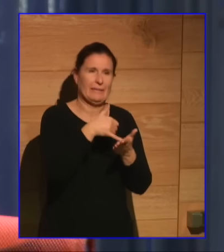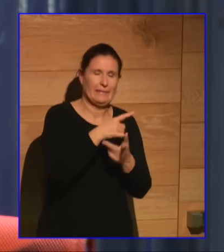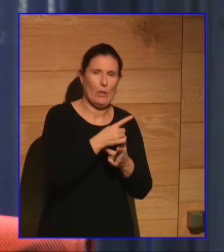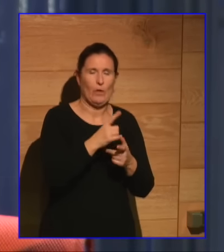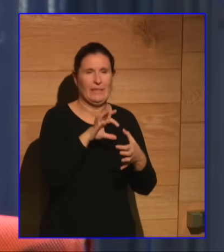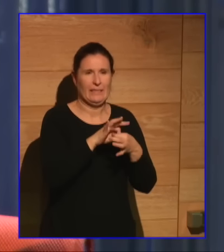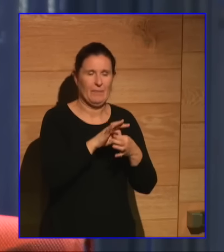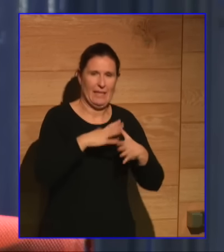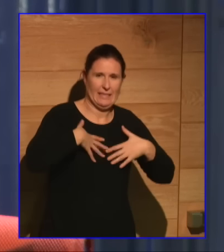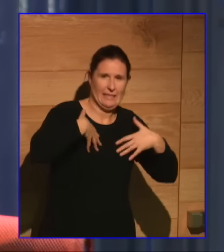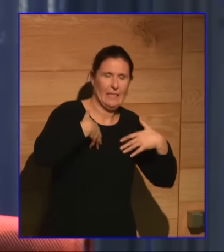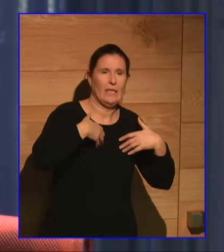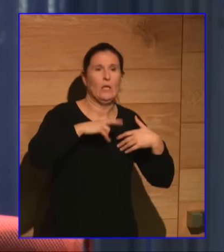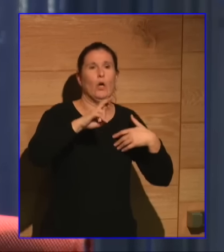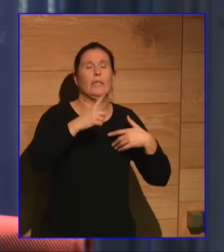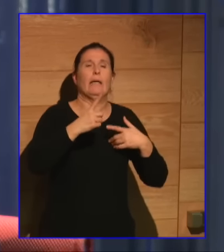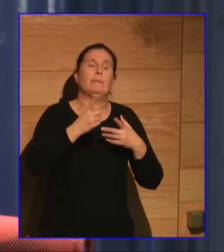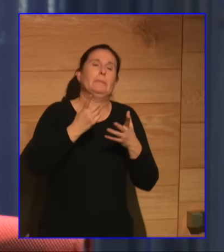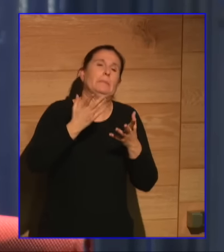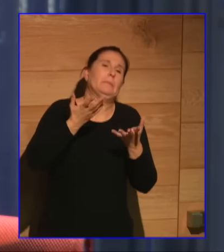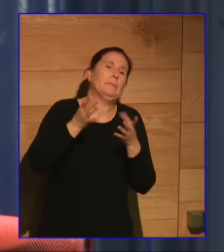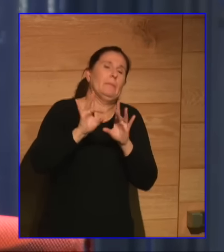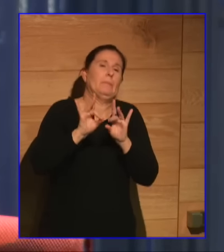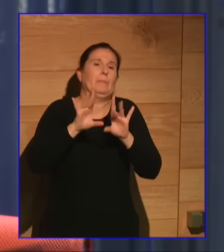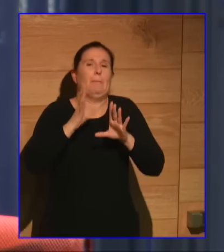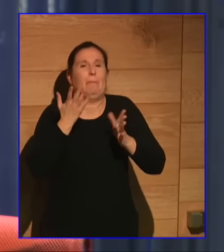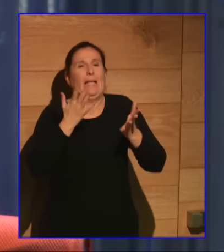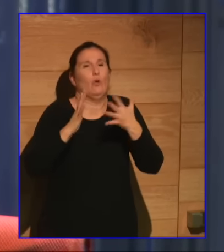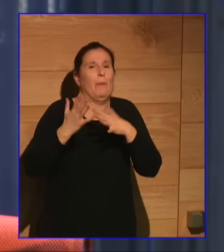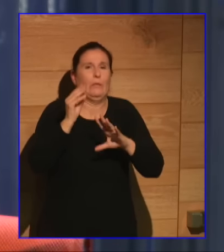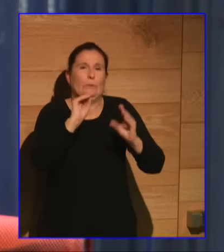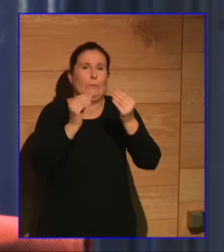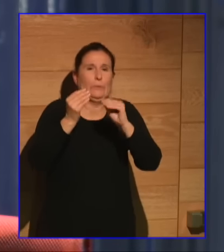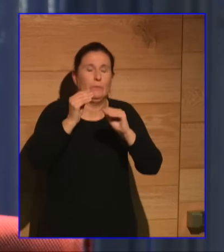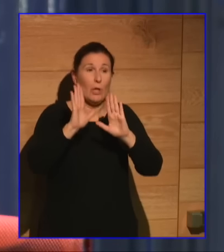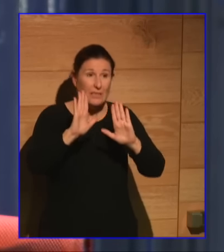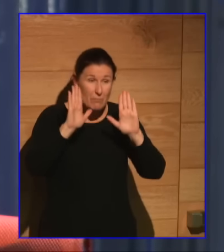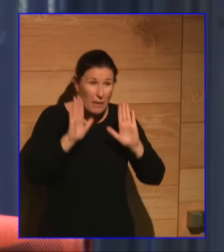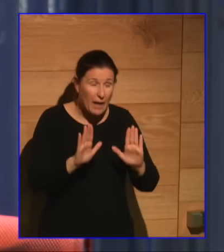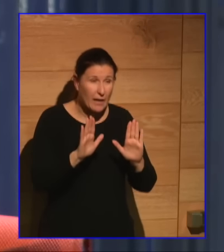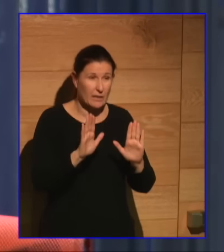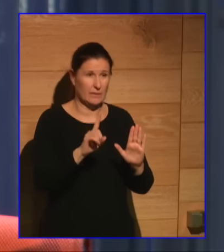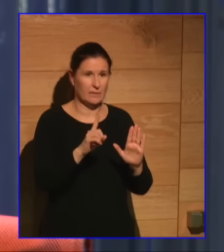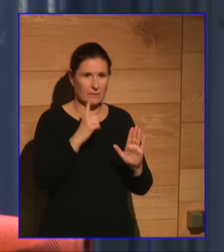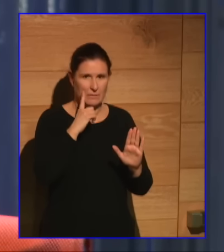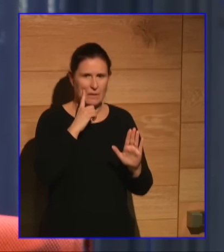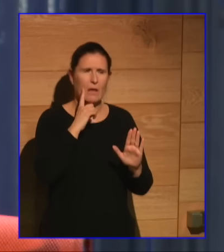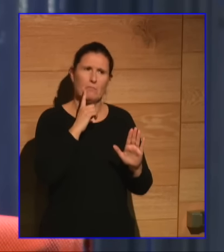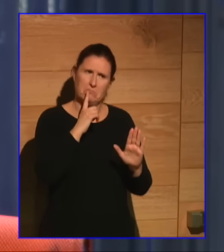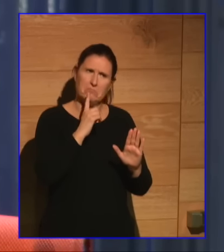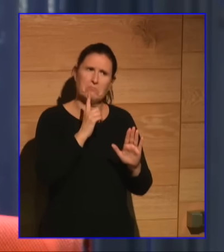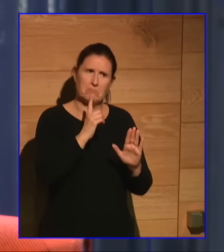partes que están traídas por los pelos. Pero cuando te paras un segundo a ver... Aquí, espera que hay momentos de gran